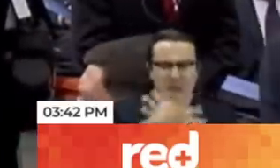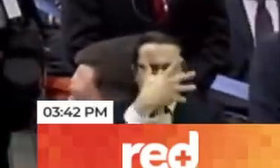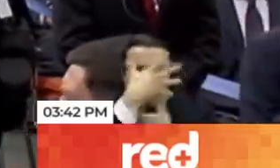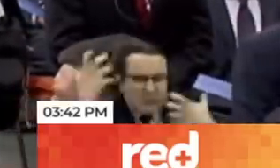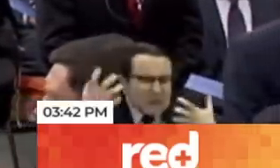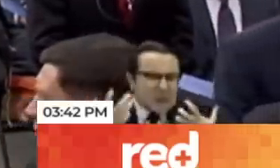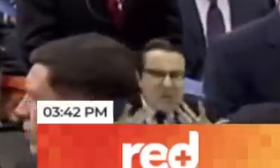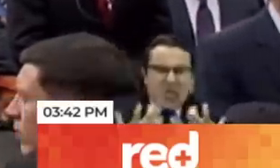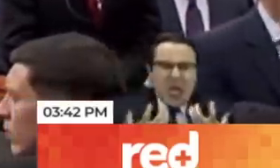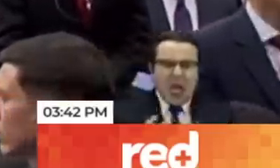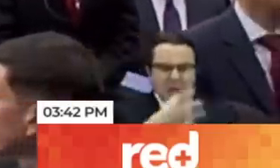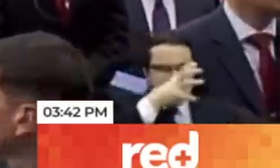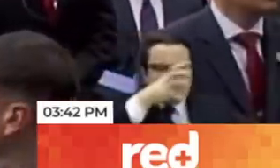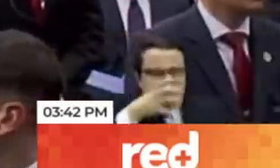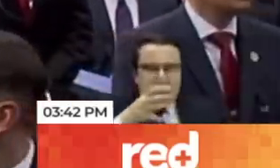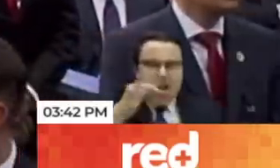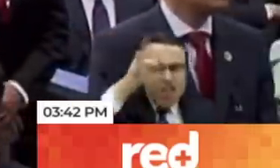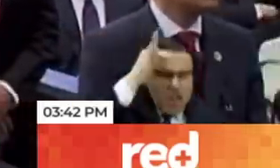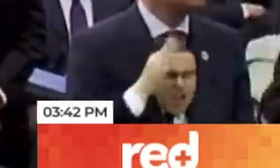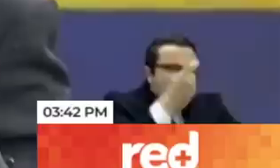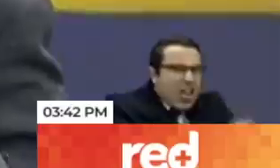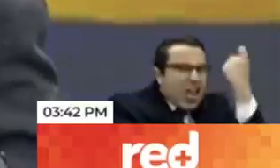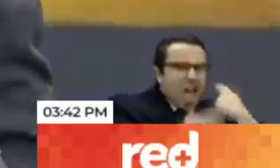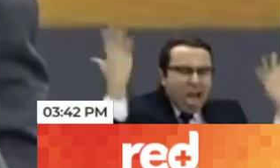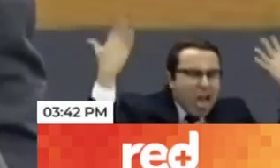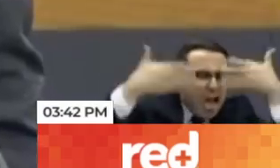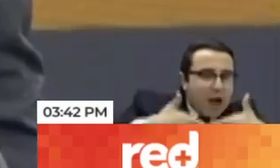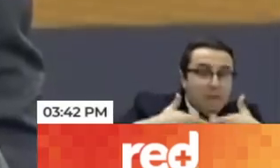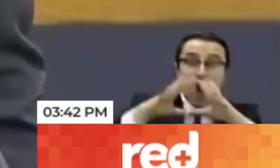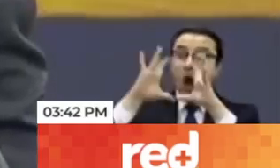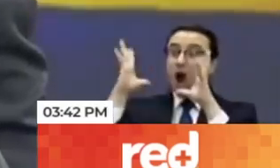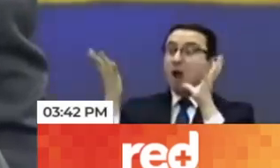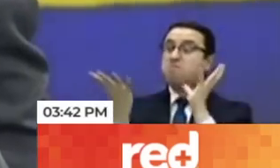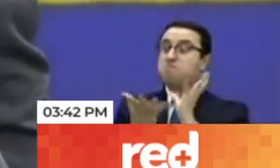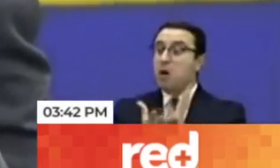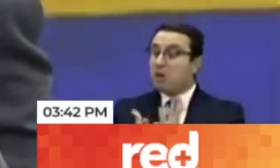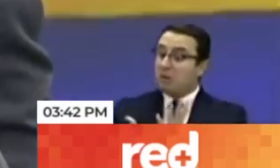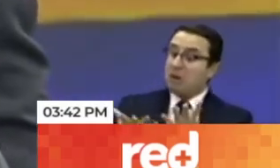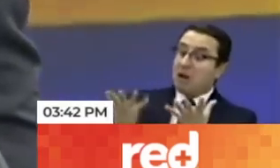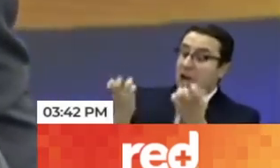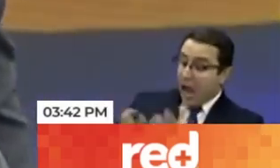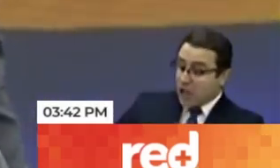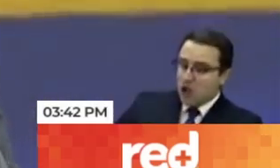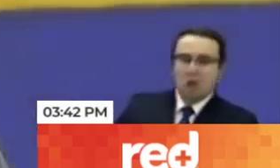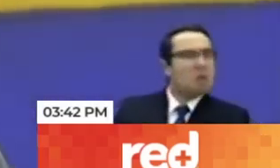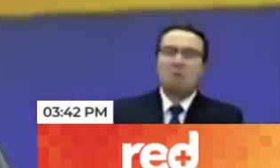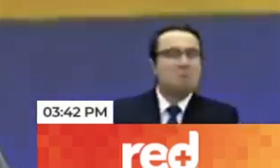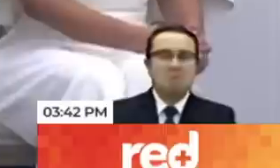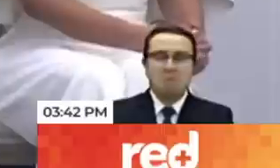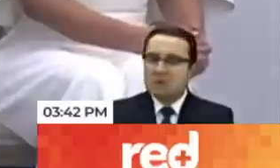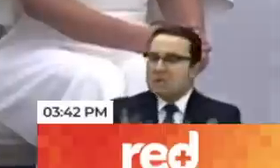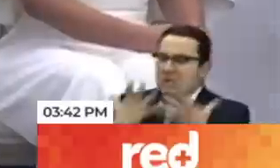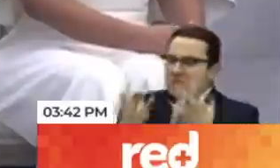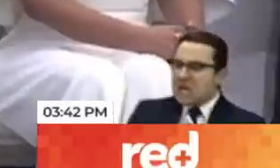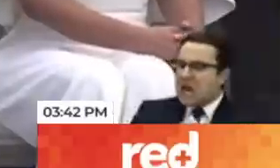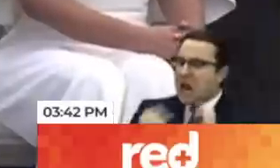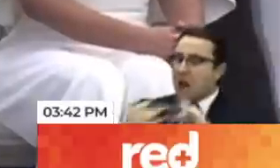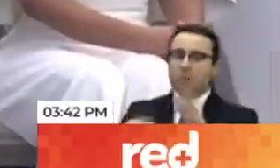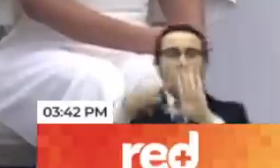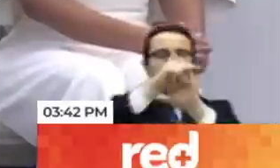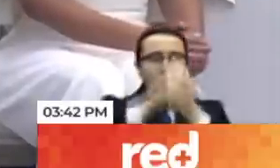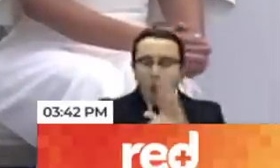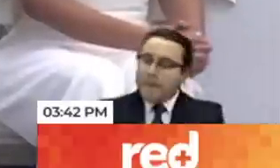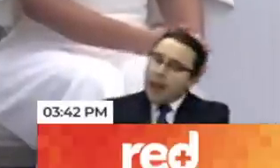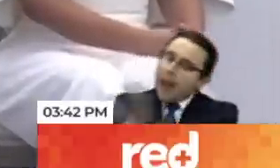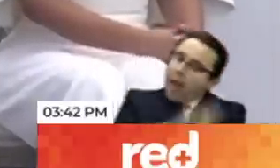del narcotráfico a la que el mundo consumidor se niega a dar una solución inteligente, reguladora y